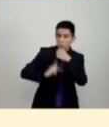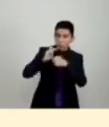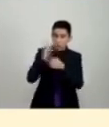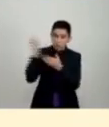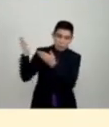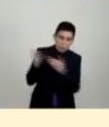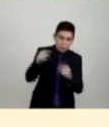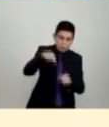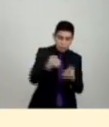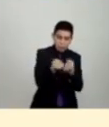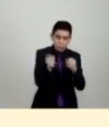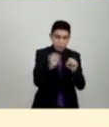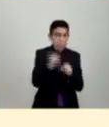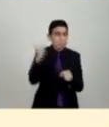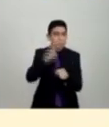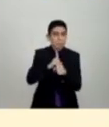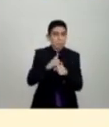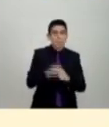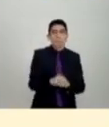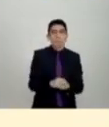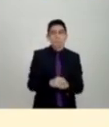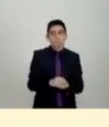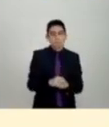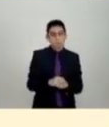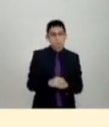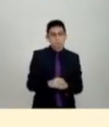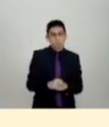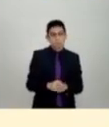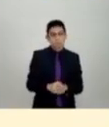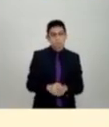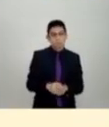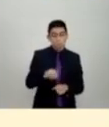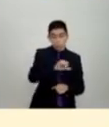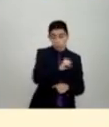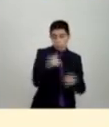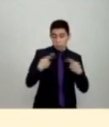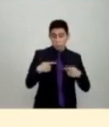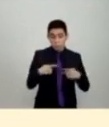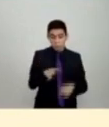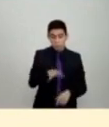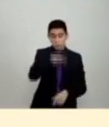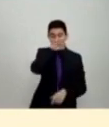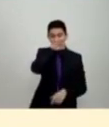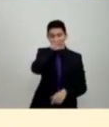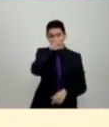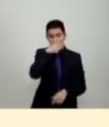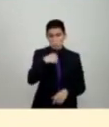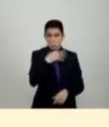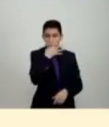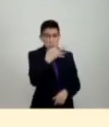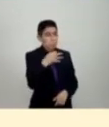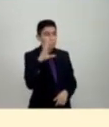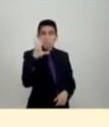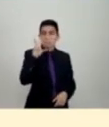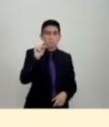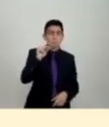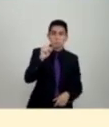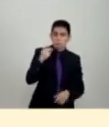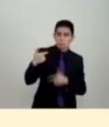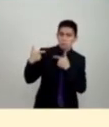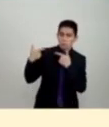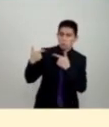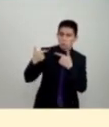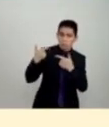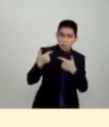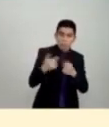Esto, y nadie se sorprendió de que yo hiciera una declaración como esa, porque yo creo que la generación había ganado